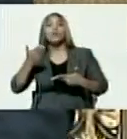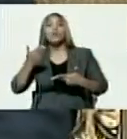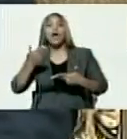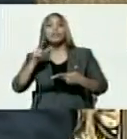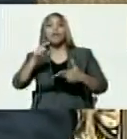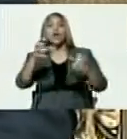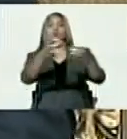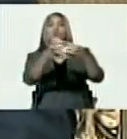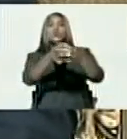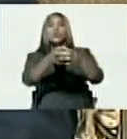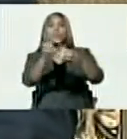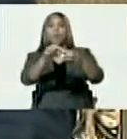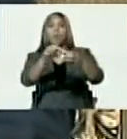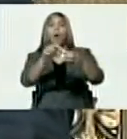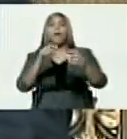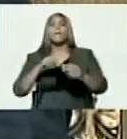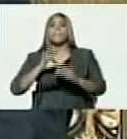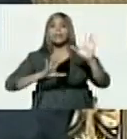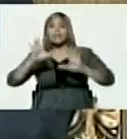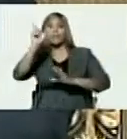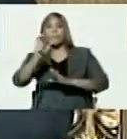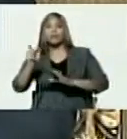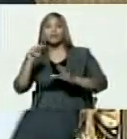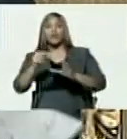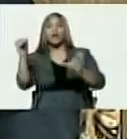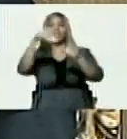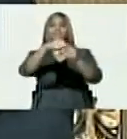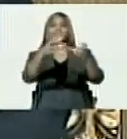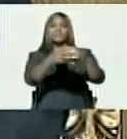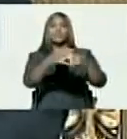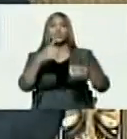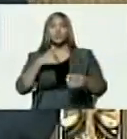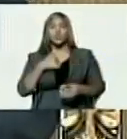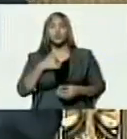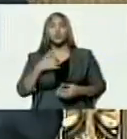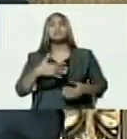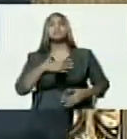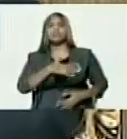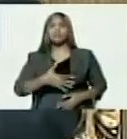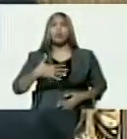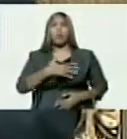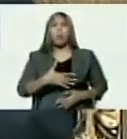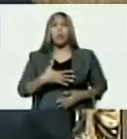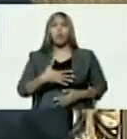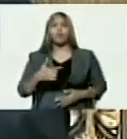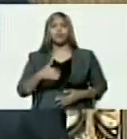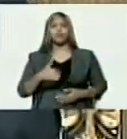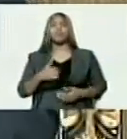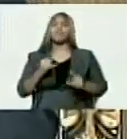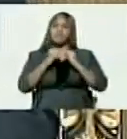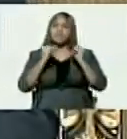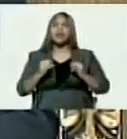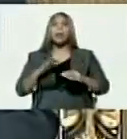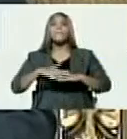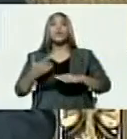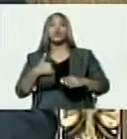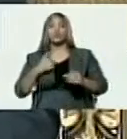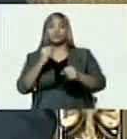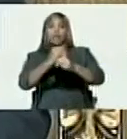siento satisfecho en haber concluido un trabajo con una comisión de 20